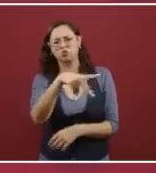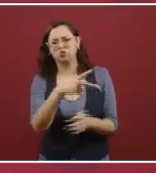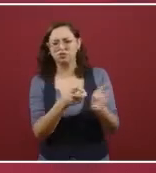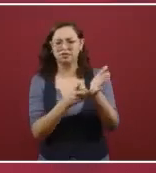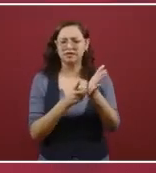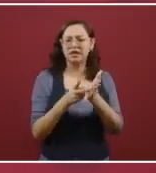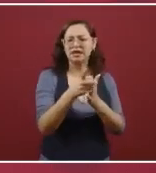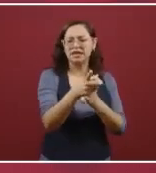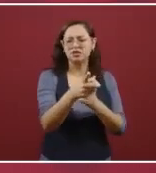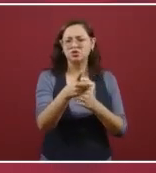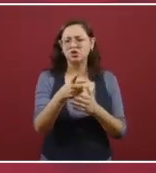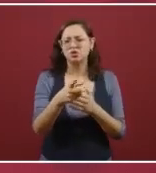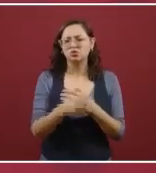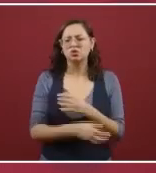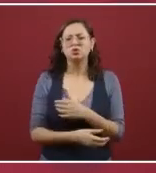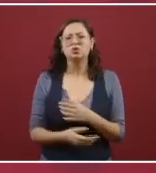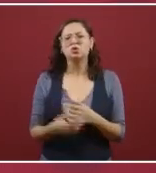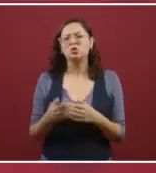para que